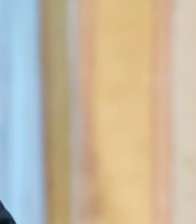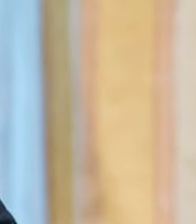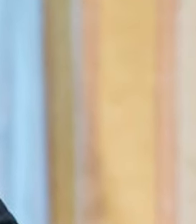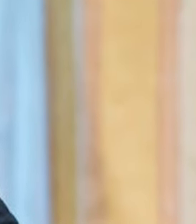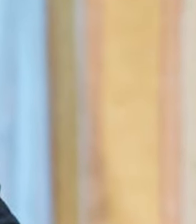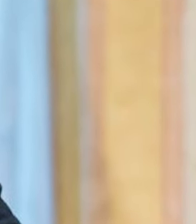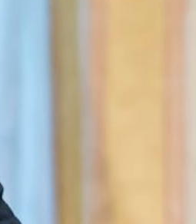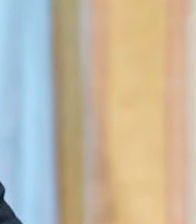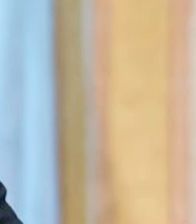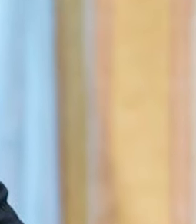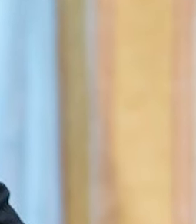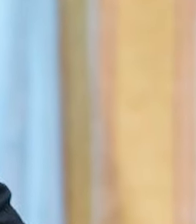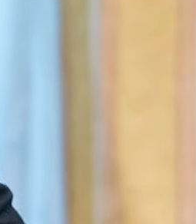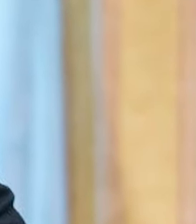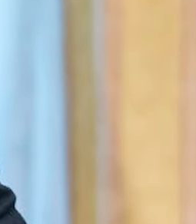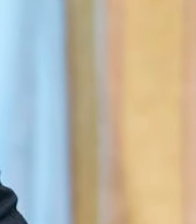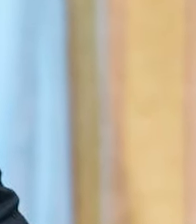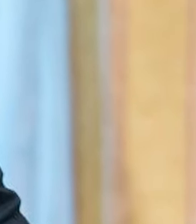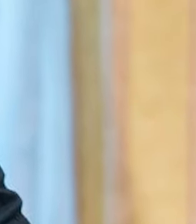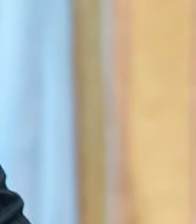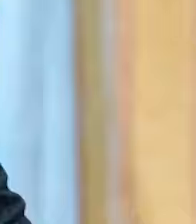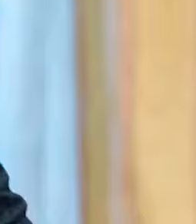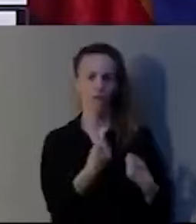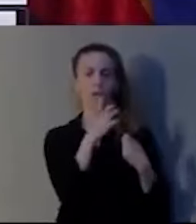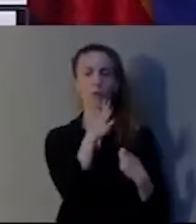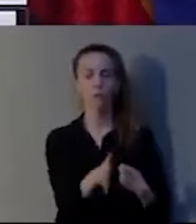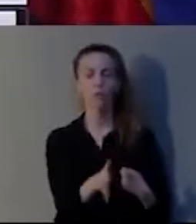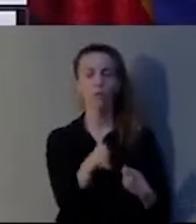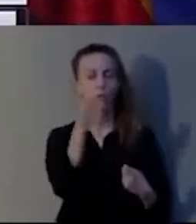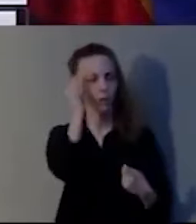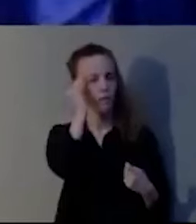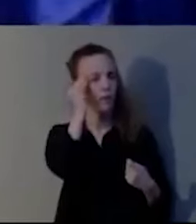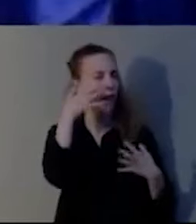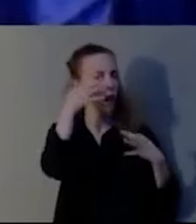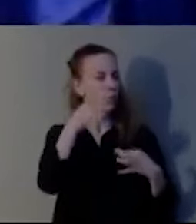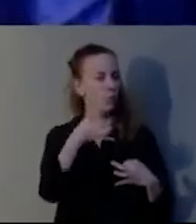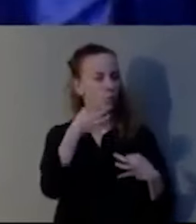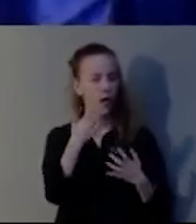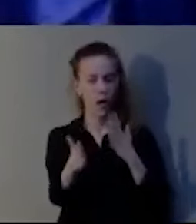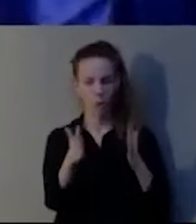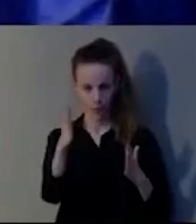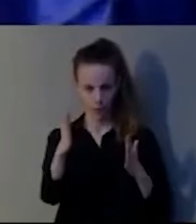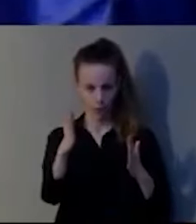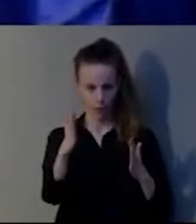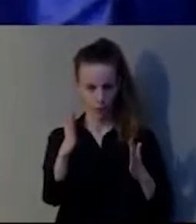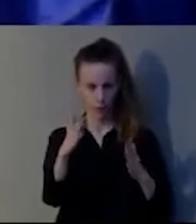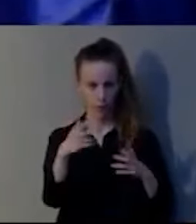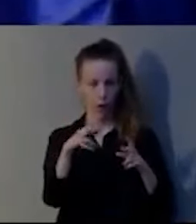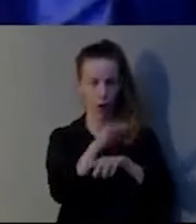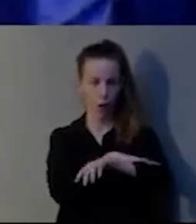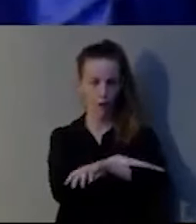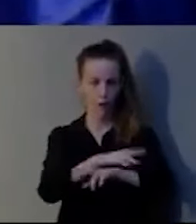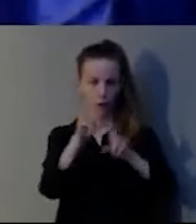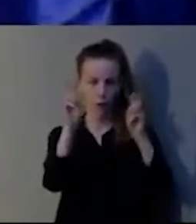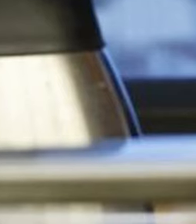de corrupción política y apunta directamente a la sanchista y socialista presidenta interina del ente, Concepción Cascajosa, puesta